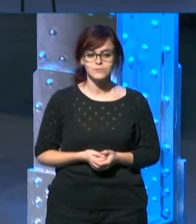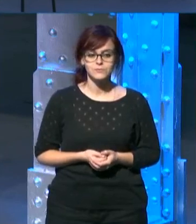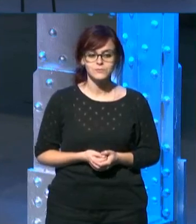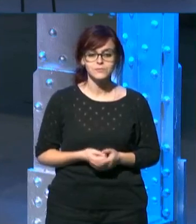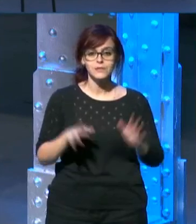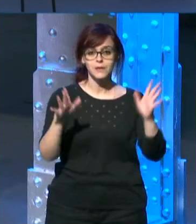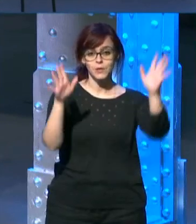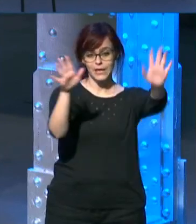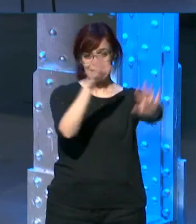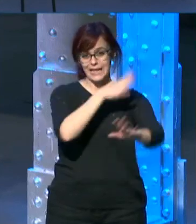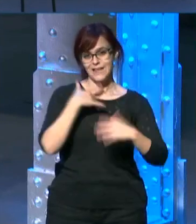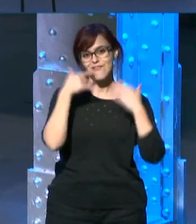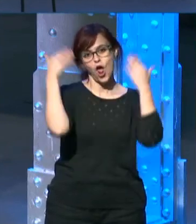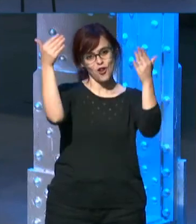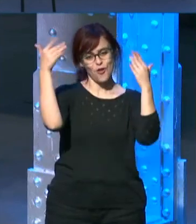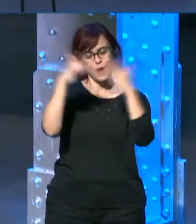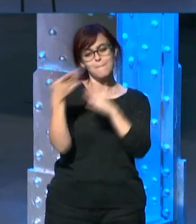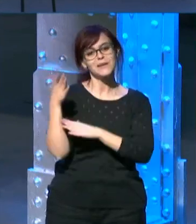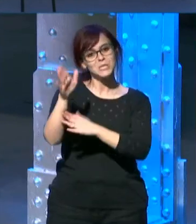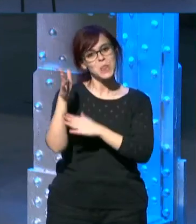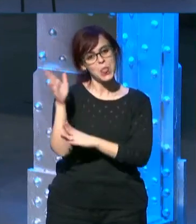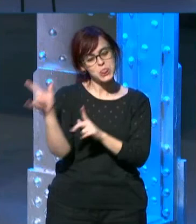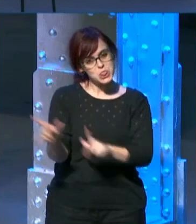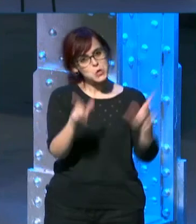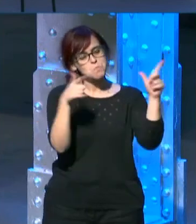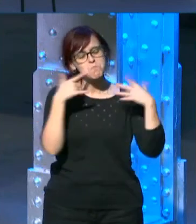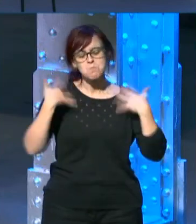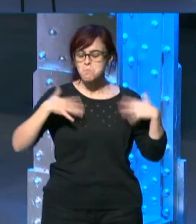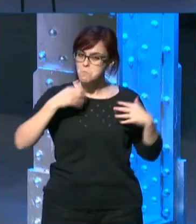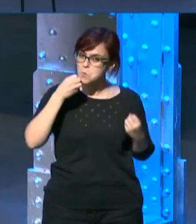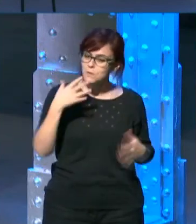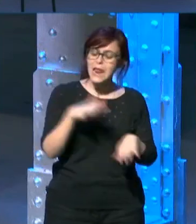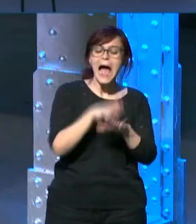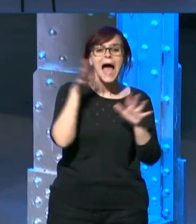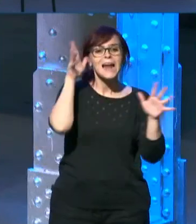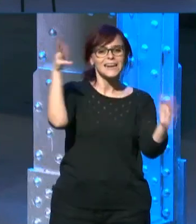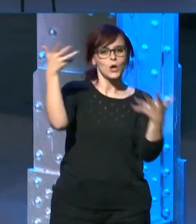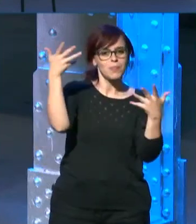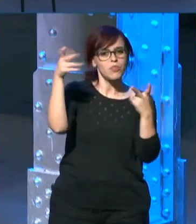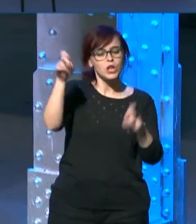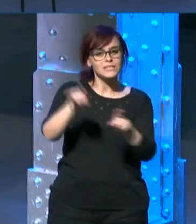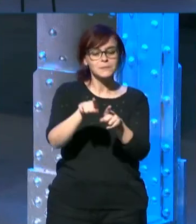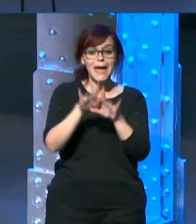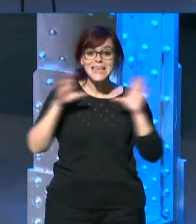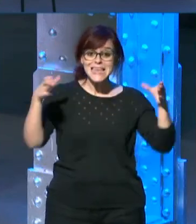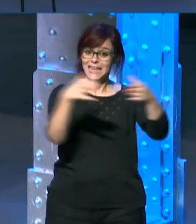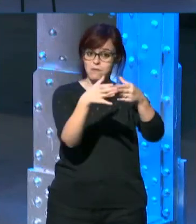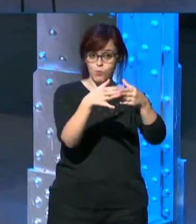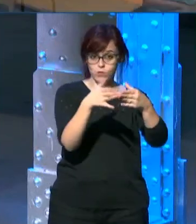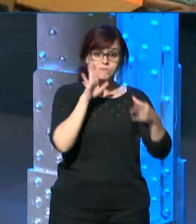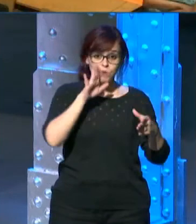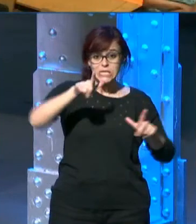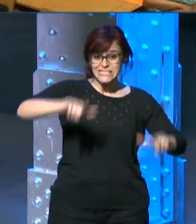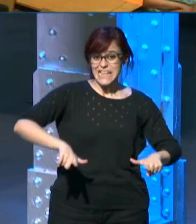Bueno, enhorabuena por la presentación, ha estado muy entretenida. ¿Tenéis alguna recomendación cuando el equipo no puede estar en la misma